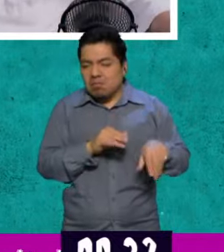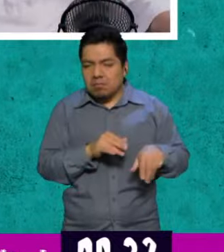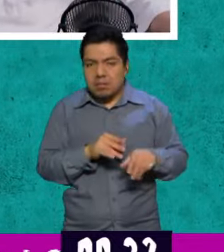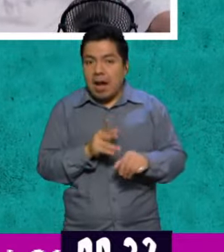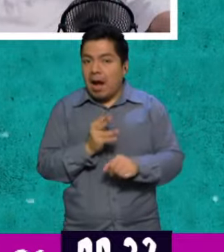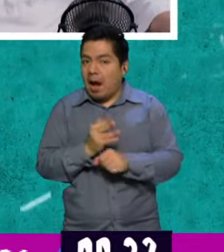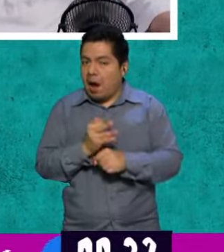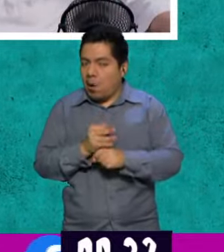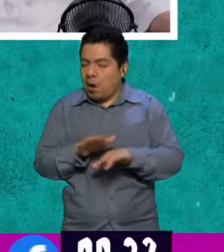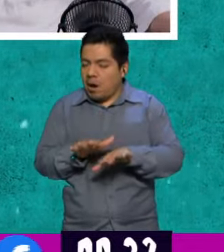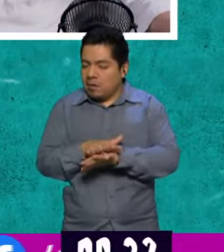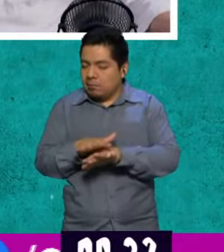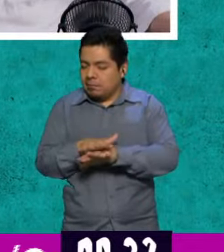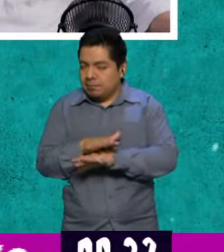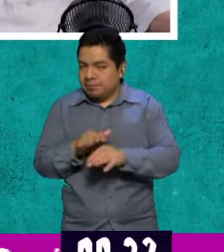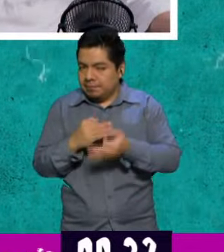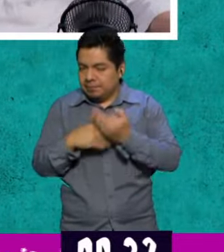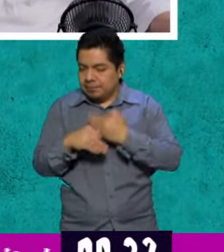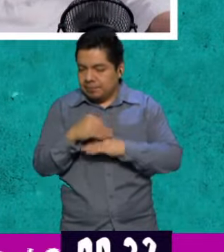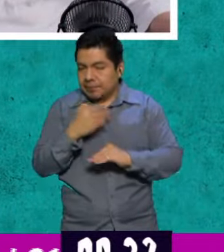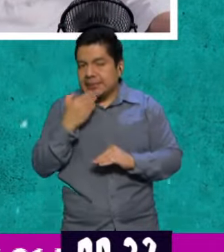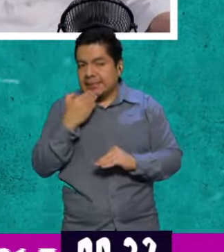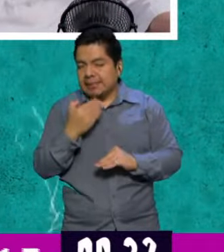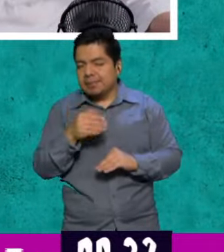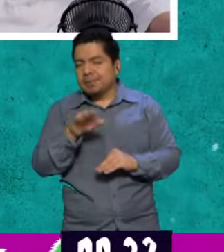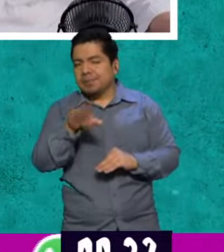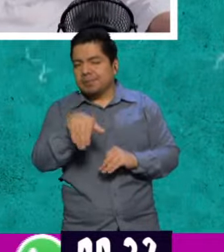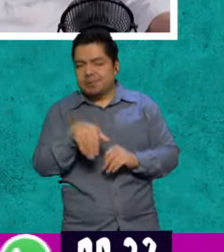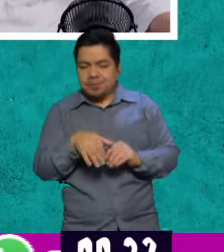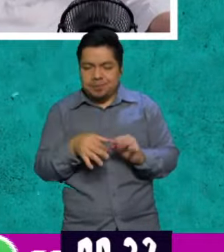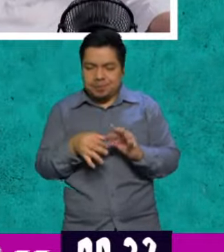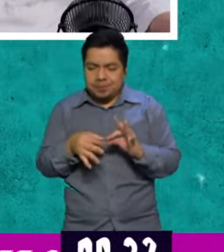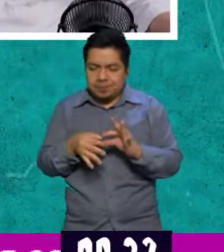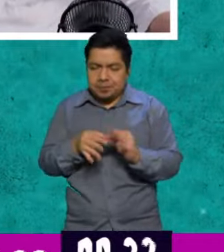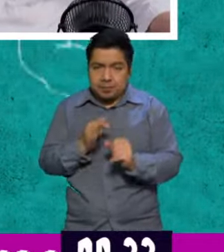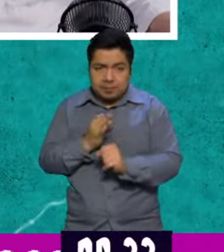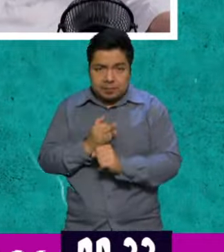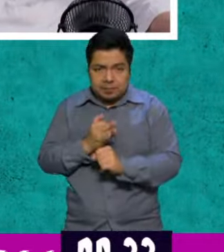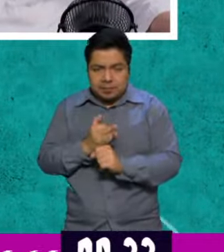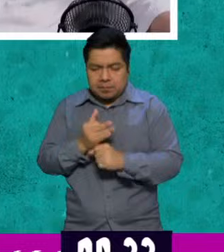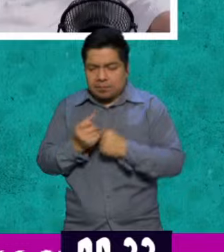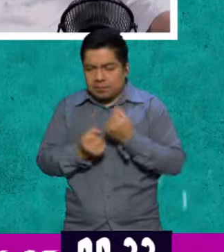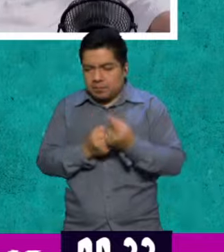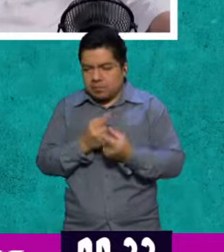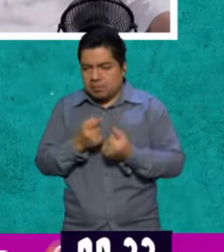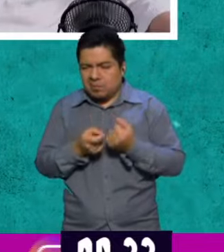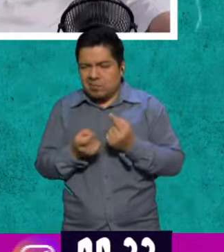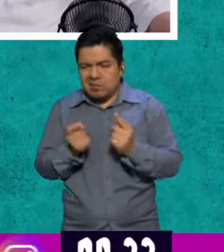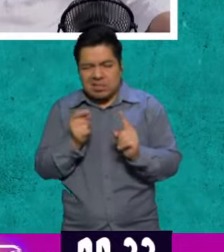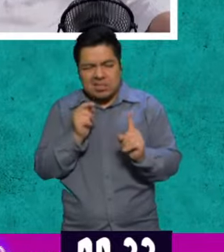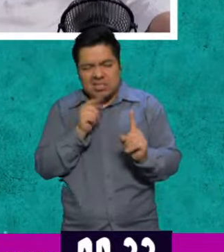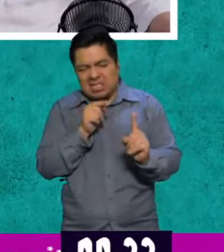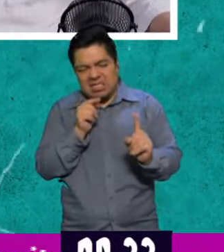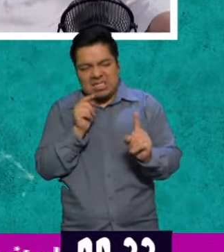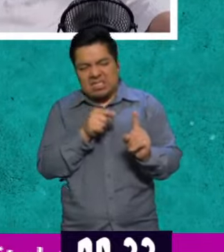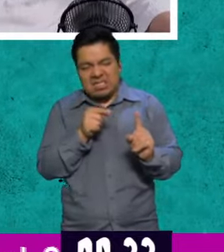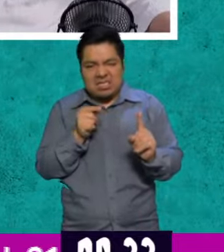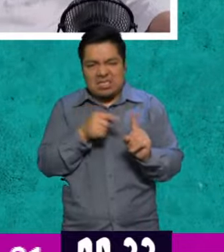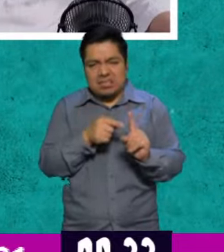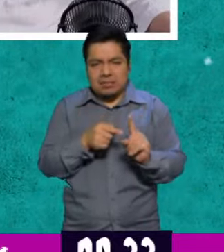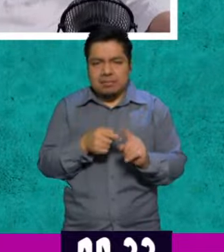otra realidad. Y bueno, yo quisiera comenzar con esta... con estos ataques, ¿no? Este asunto